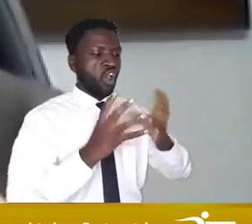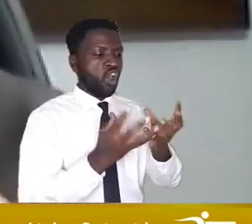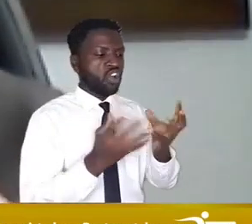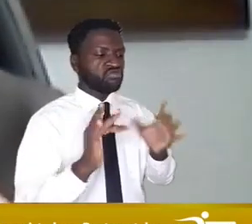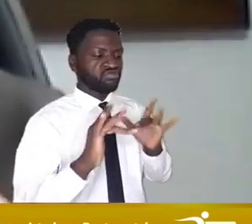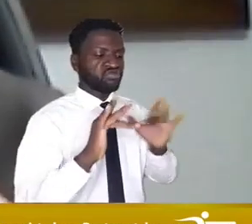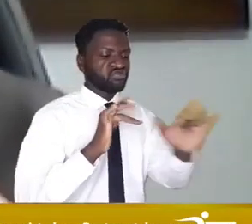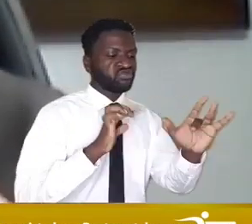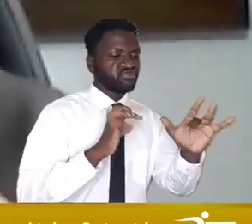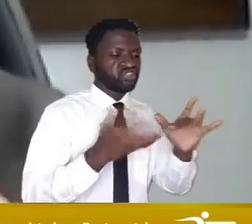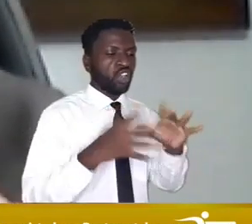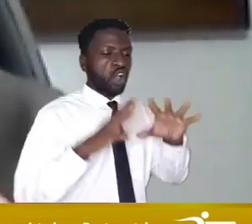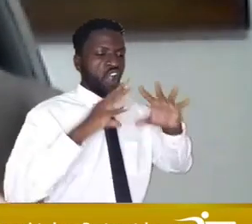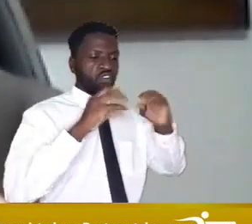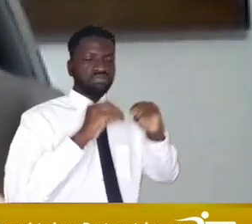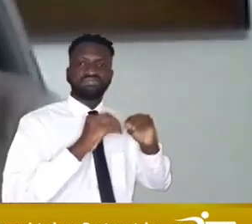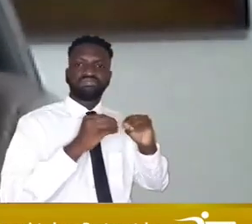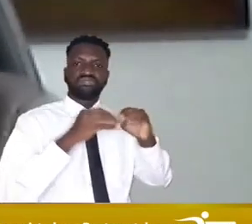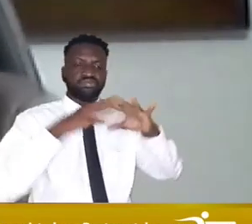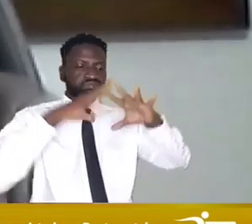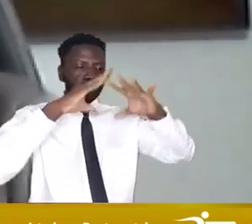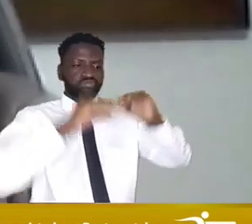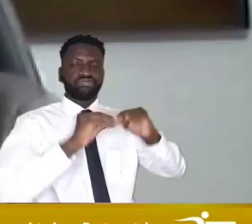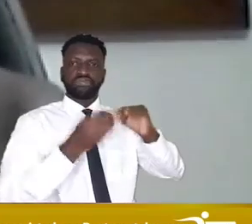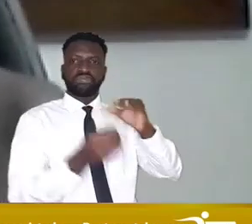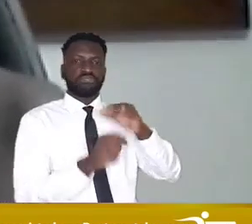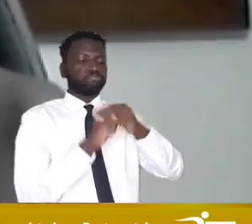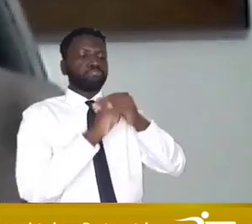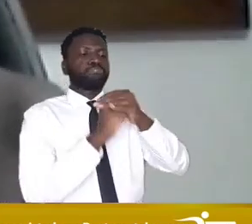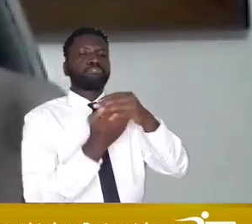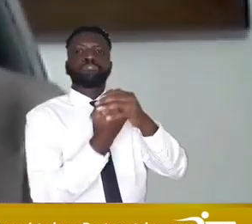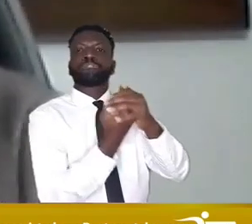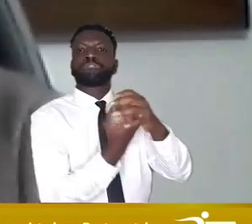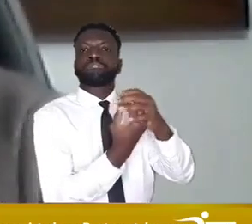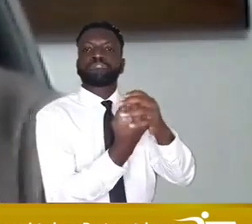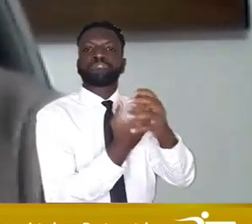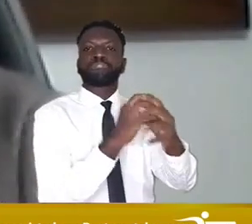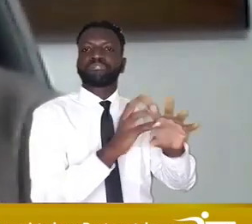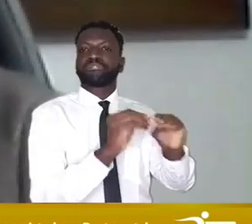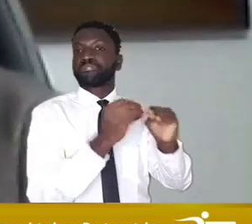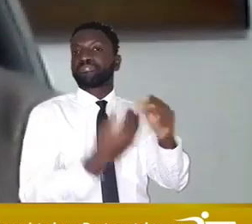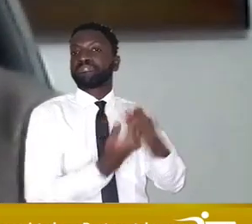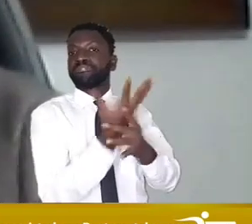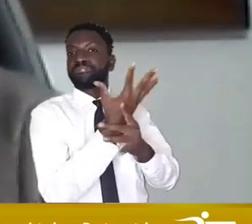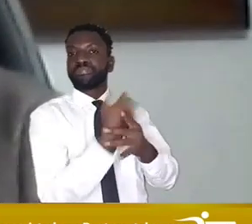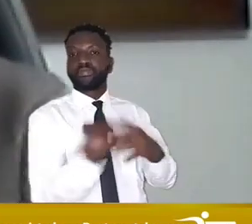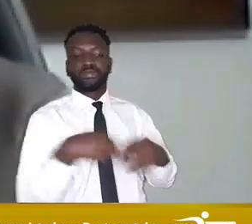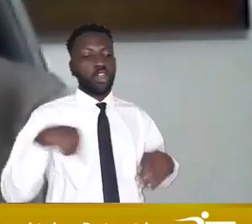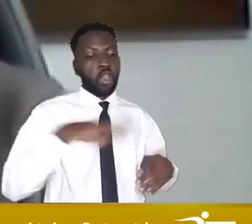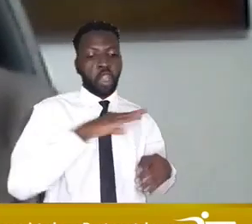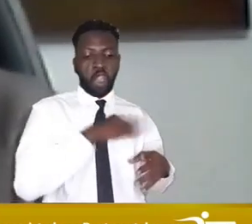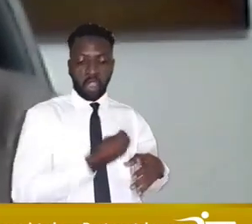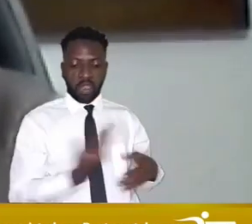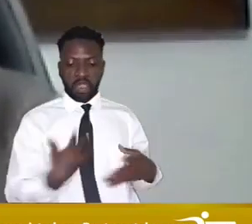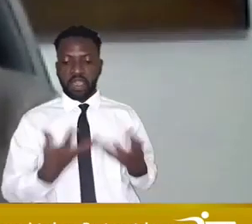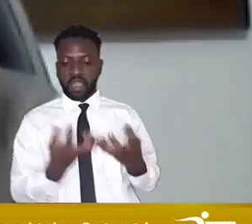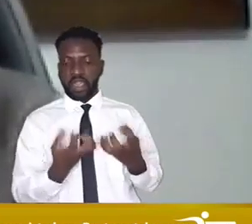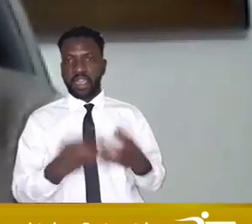ahogan la semilla y no dejan que crezca. Y nosotros queremos que esta fe